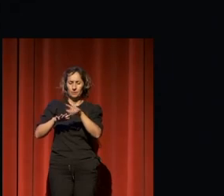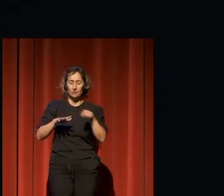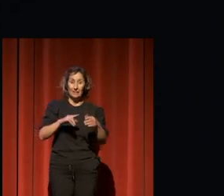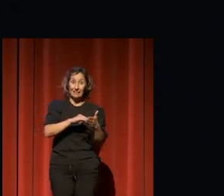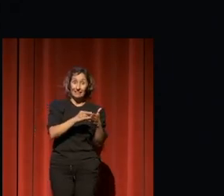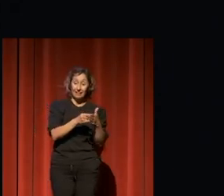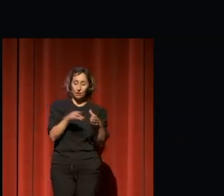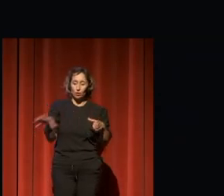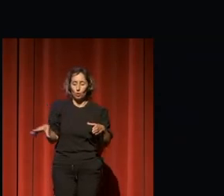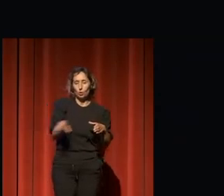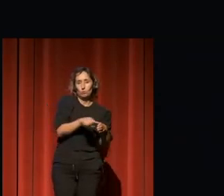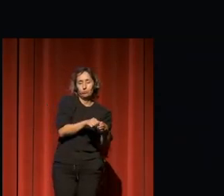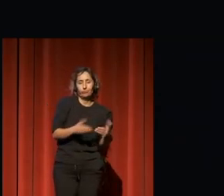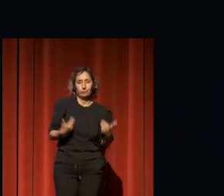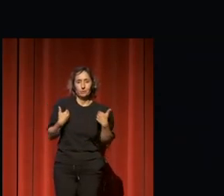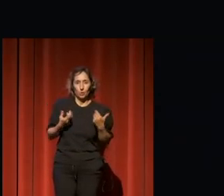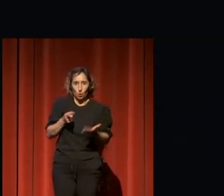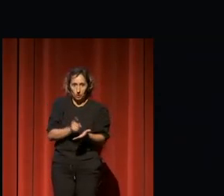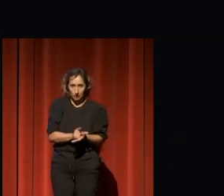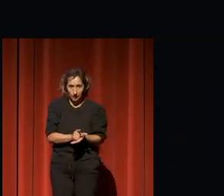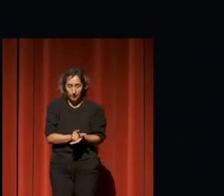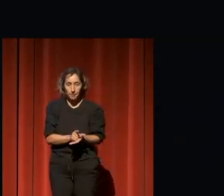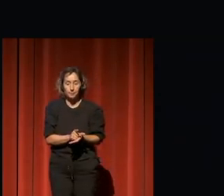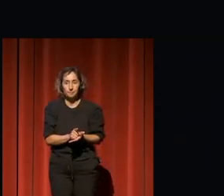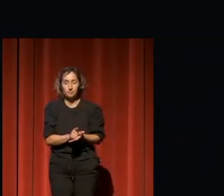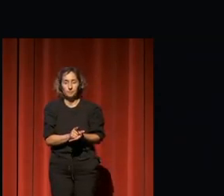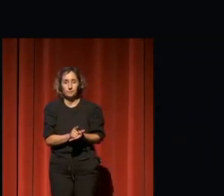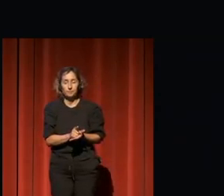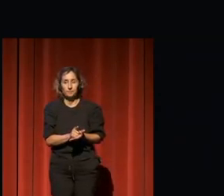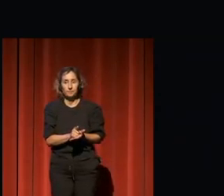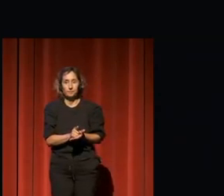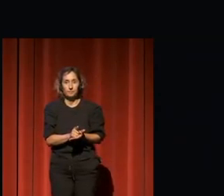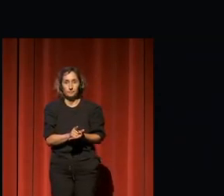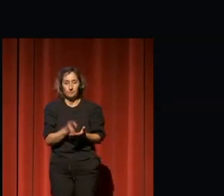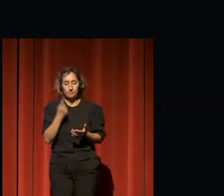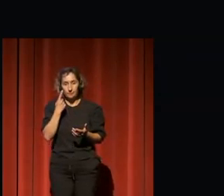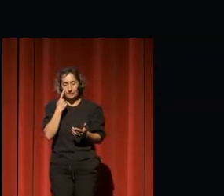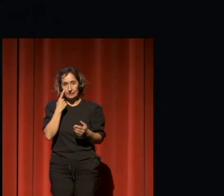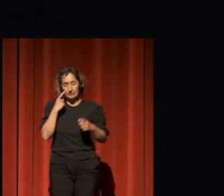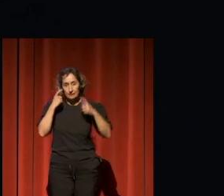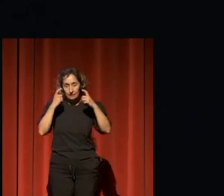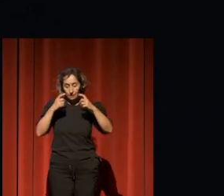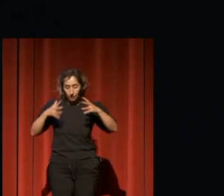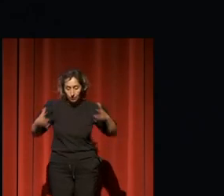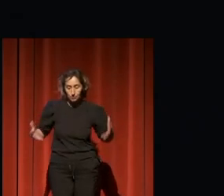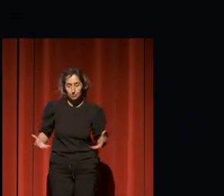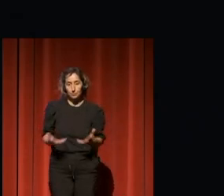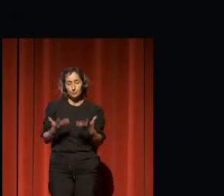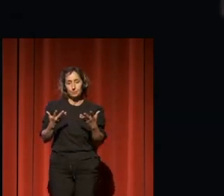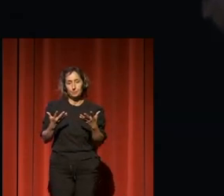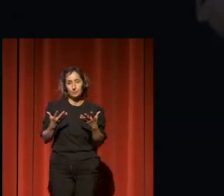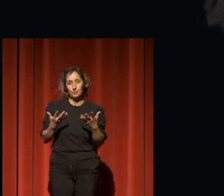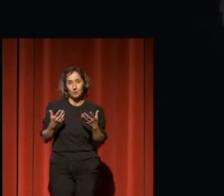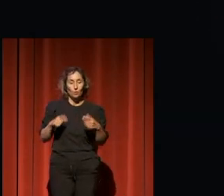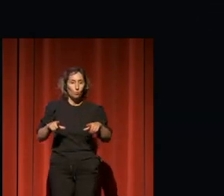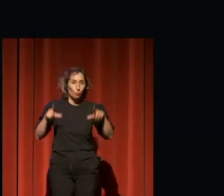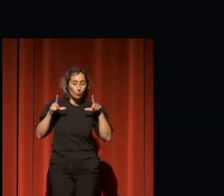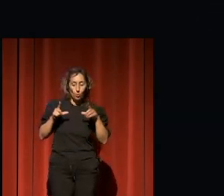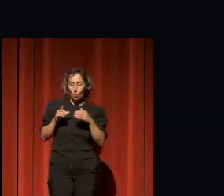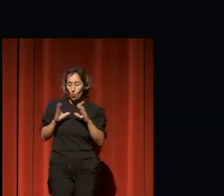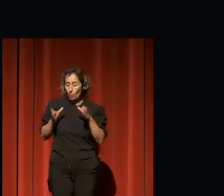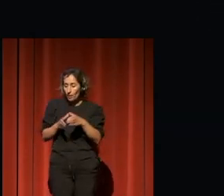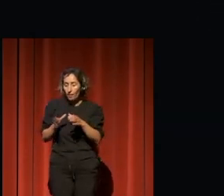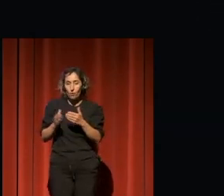sostiene para tratar de que eh adquiera mayores dosis de de protagonismo vecinal o